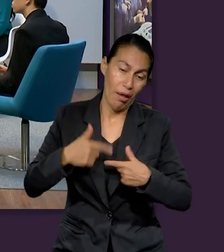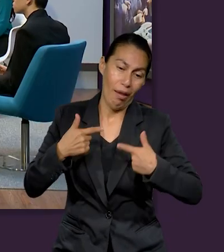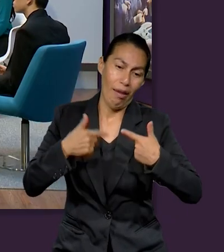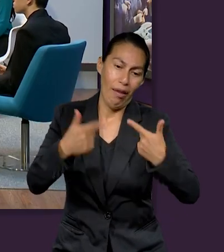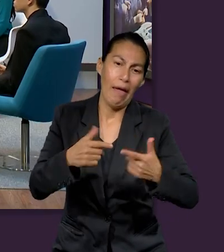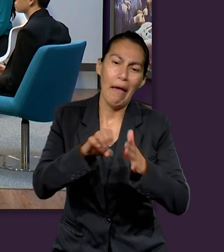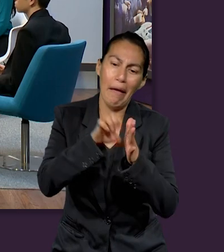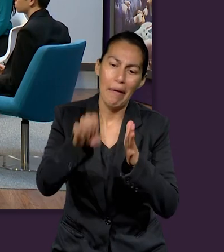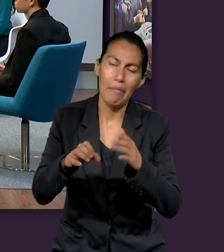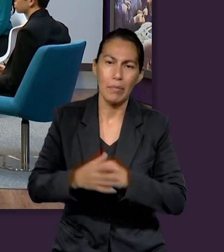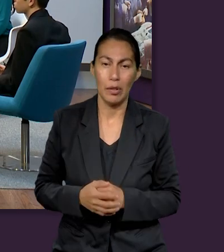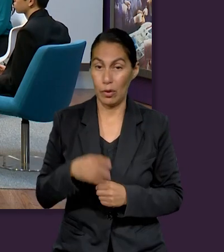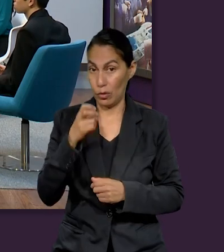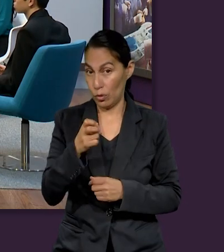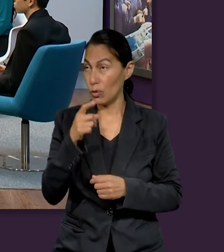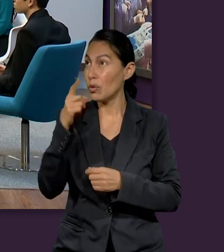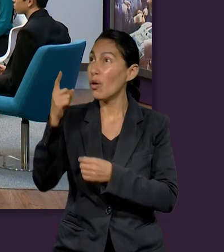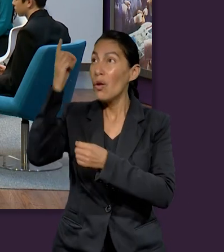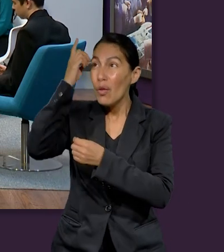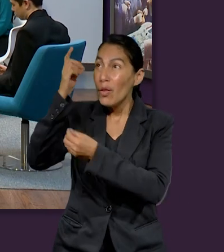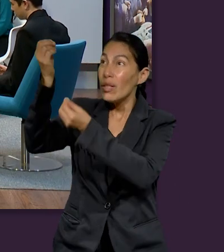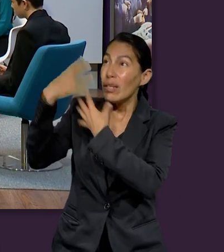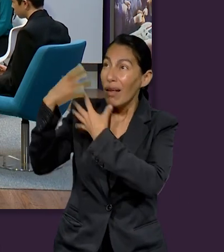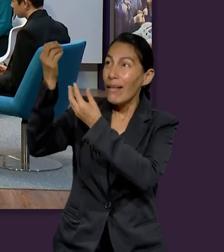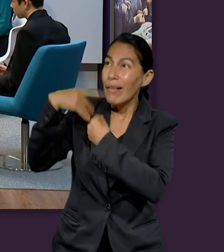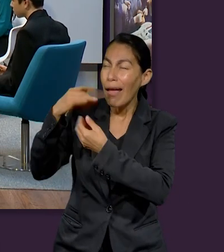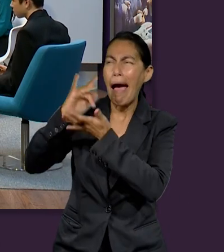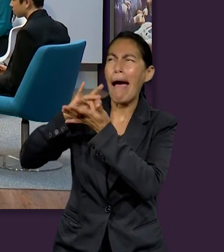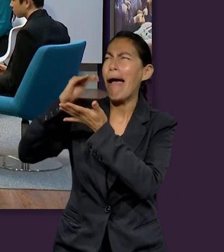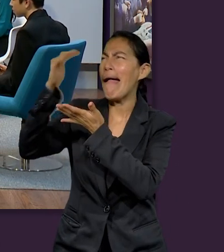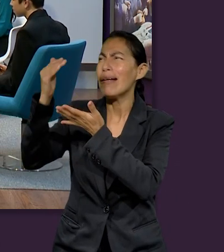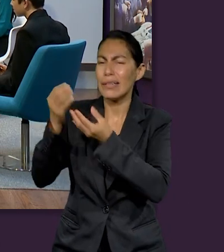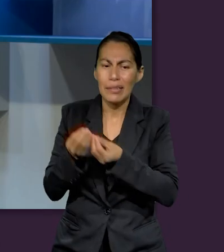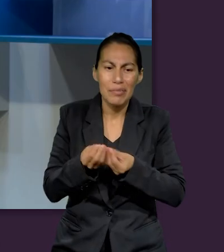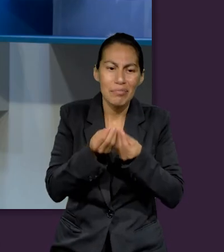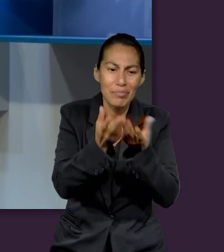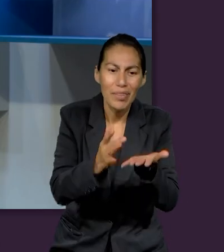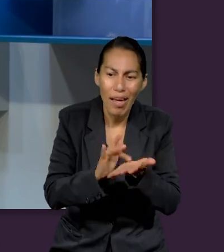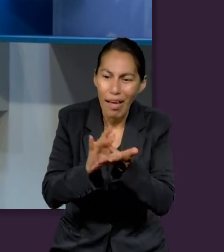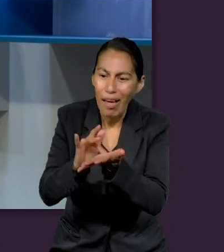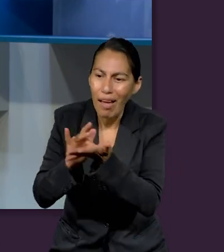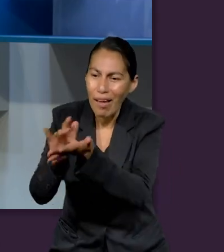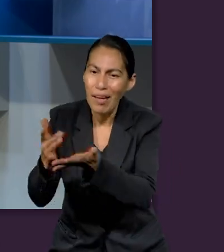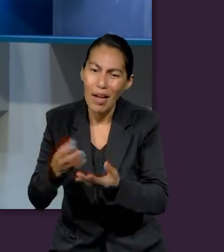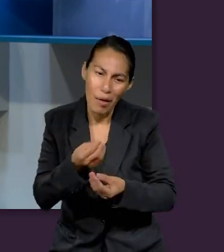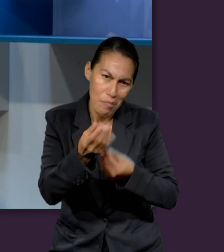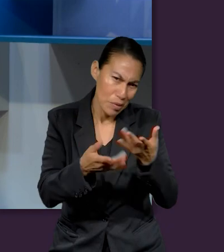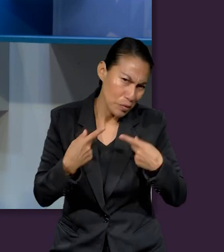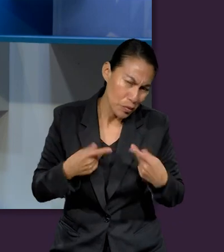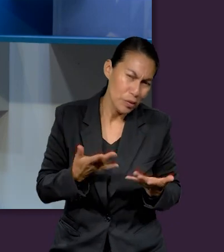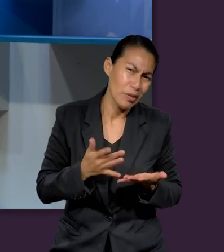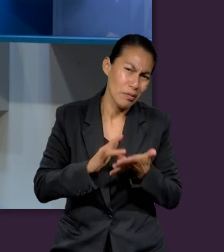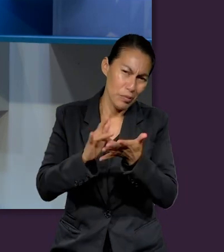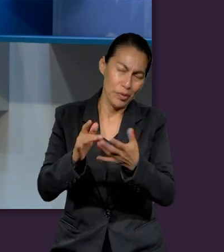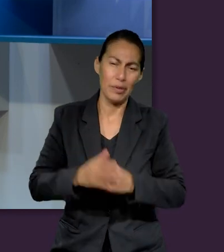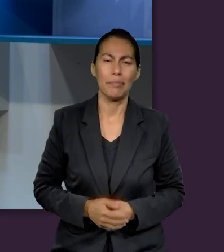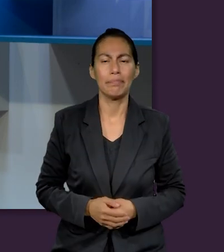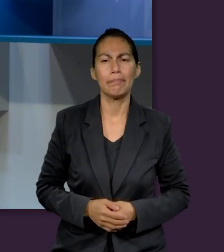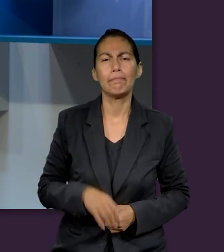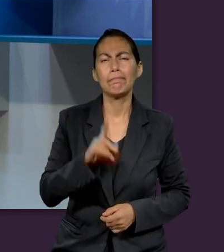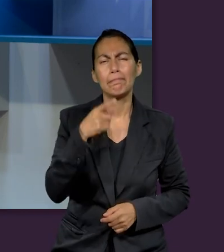y tú por la gratitud vas a estar sirviendo a otros ese sería me resuenan las palabras de